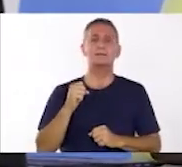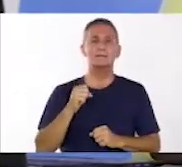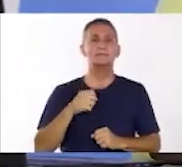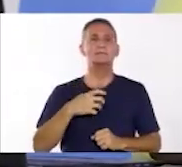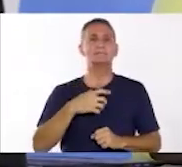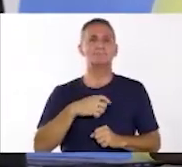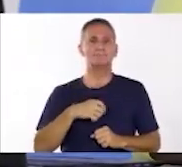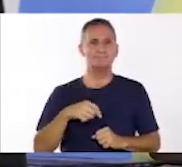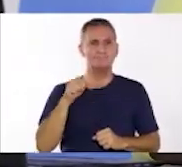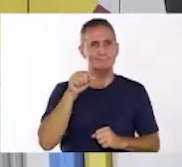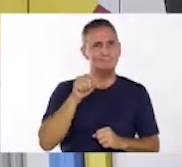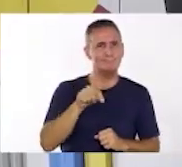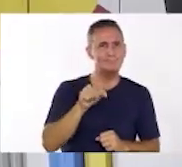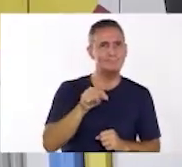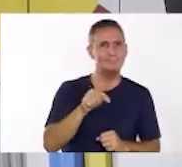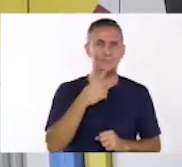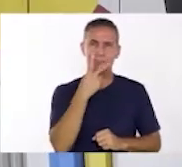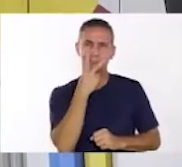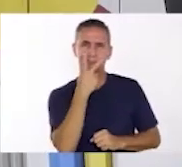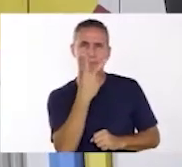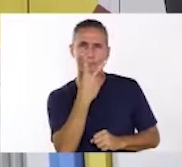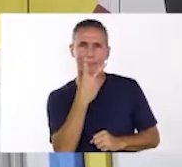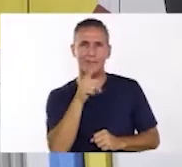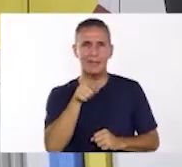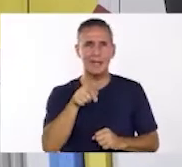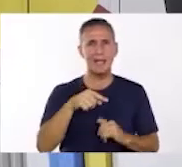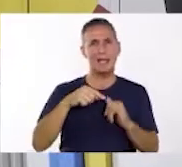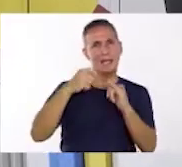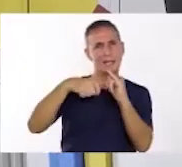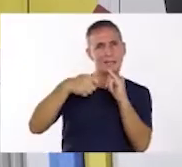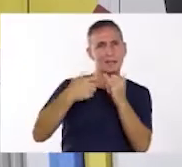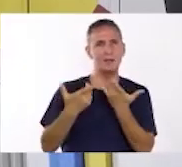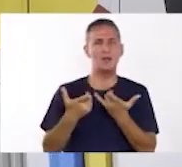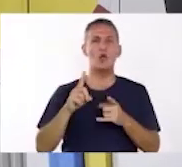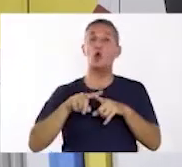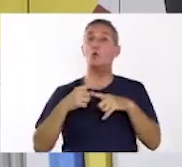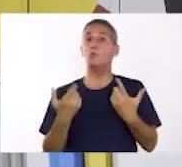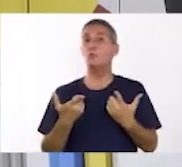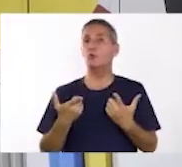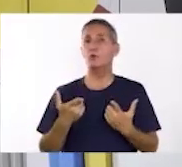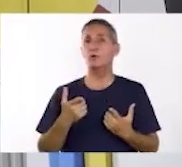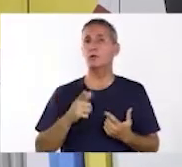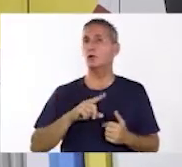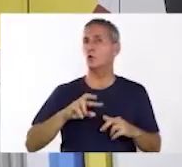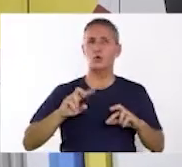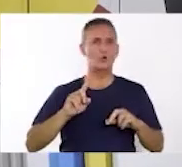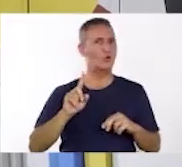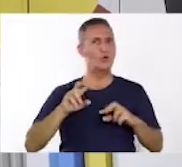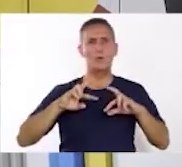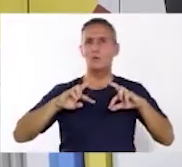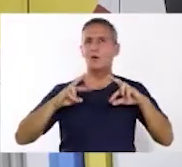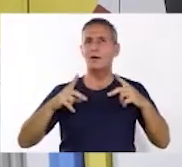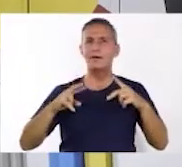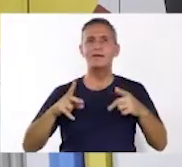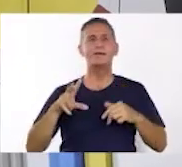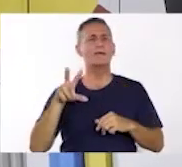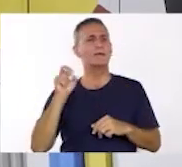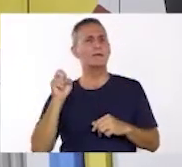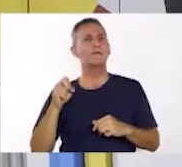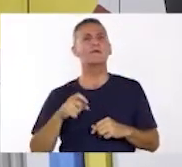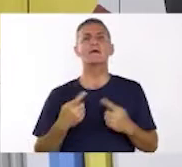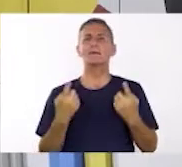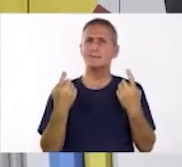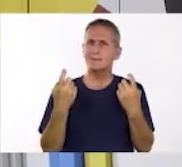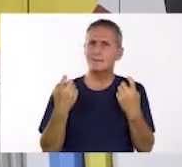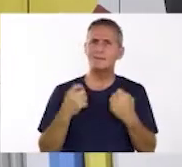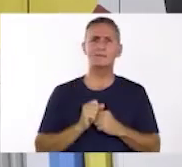también esté viendo este documental, porque no vamos a repetir nuevamente. Así que es